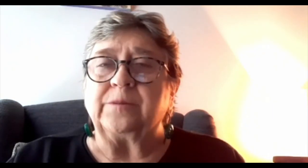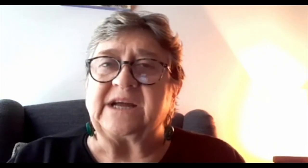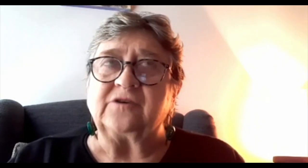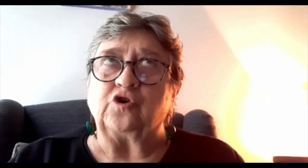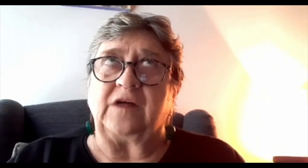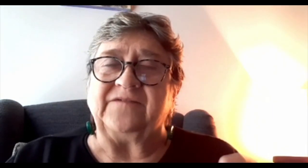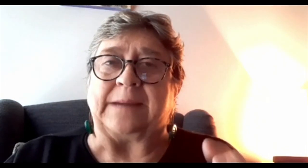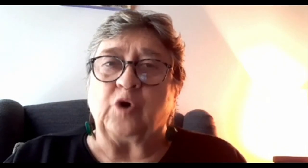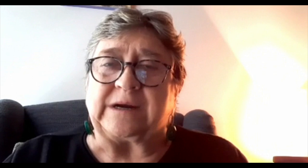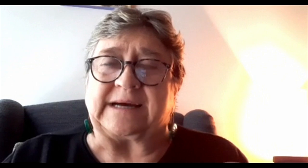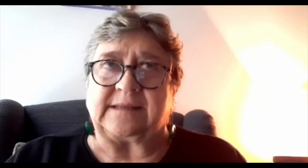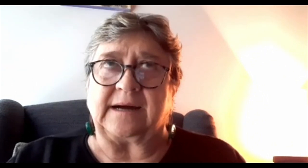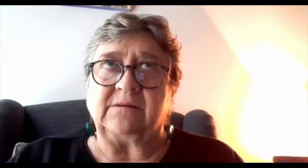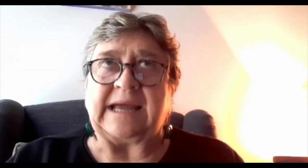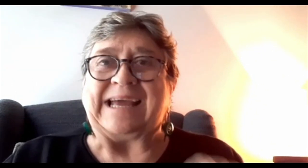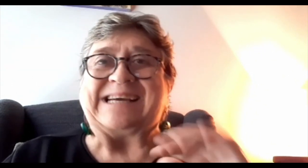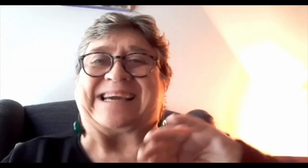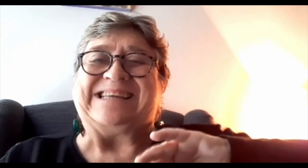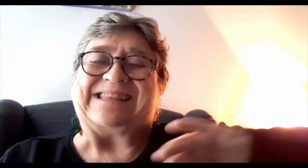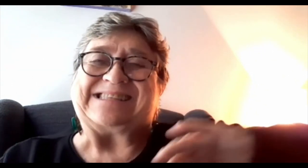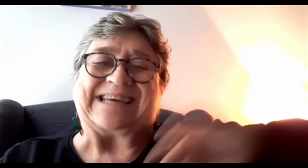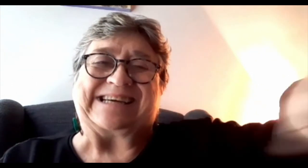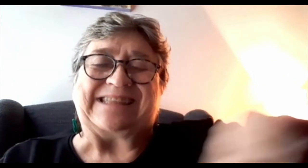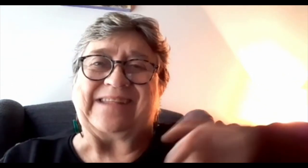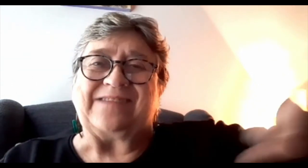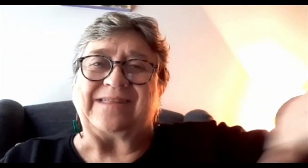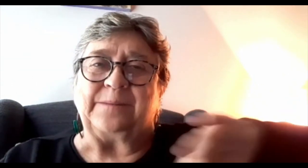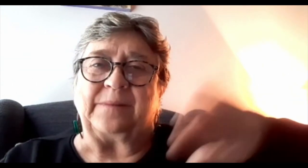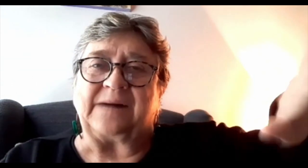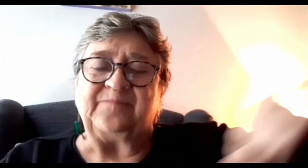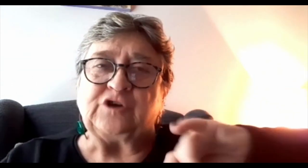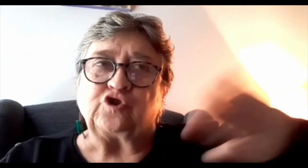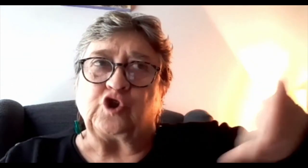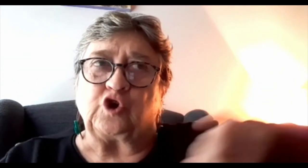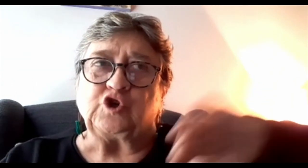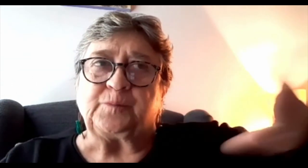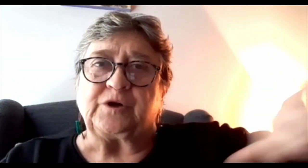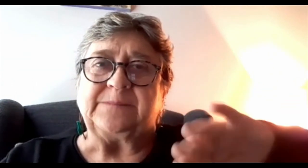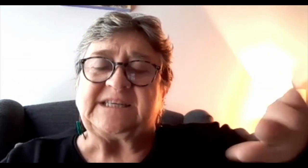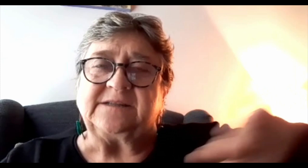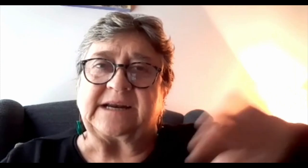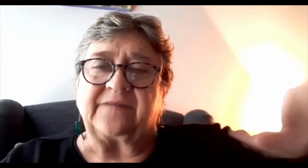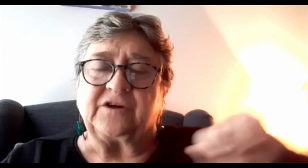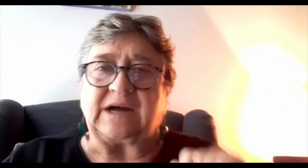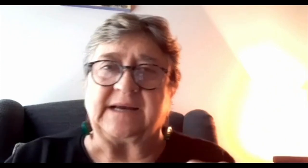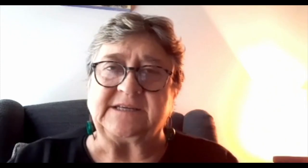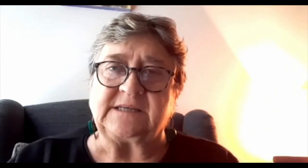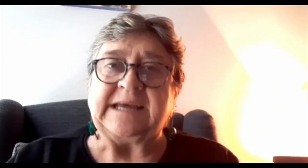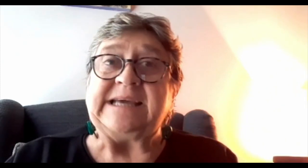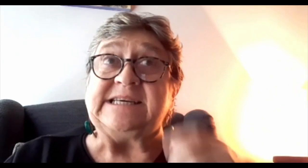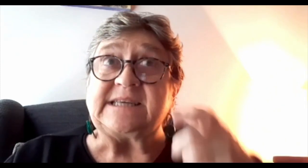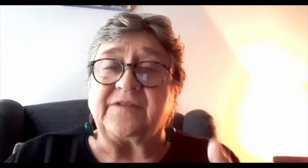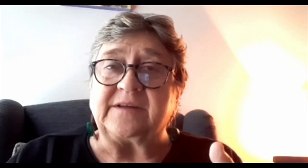un gobierno demócrata se quite de encima todos los problemas